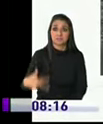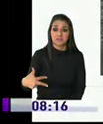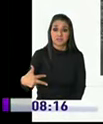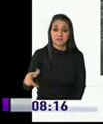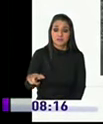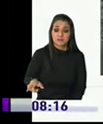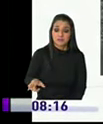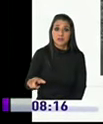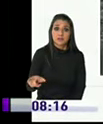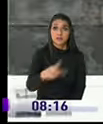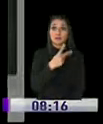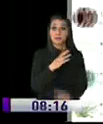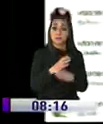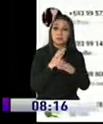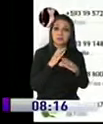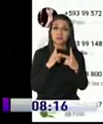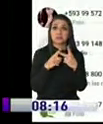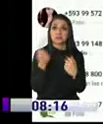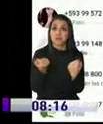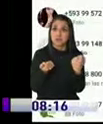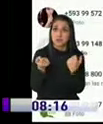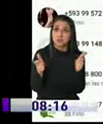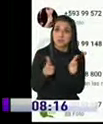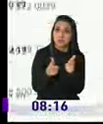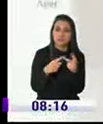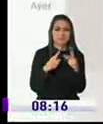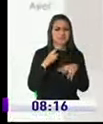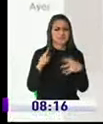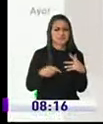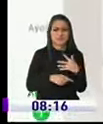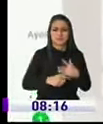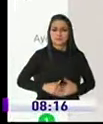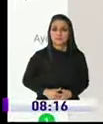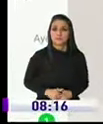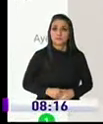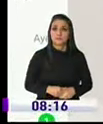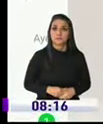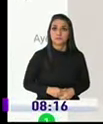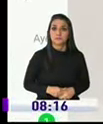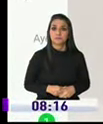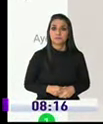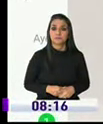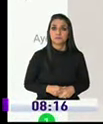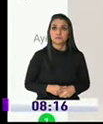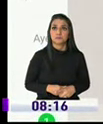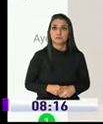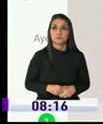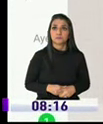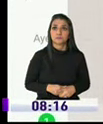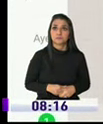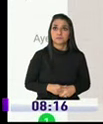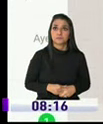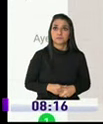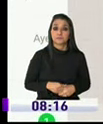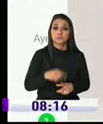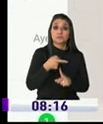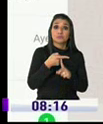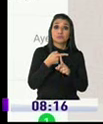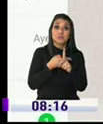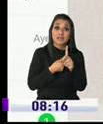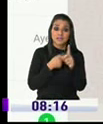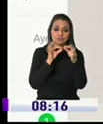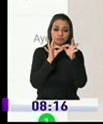todo, hay vehículos privados como buses de transporte escolar. Señal de garantía, aquí garantizamos que hace un mes reparamos una